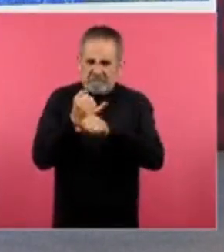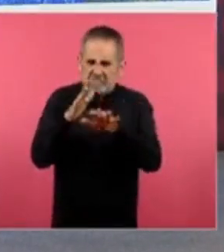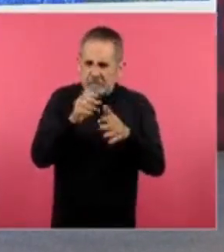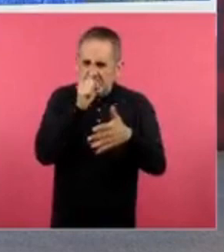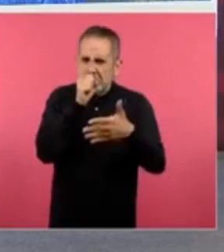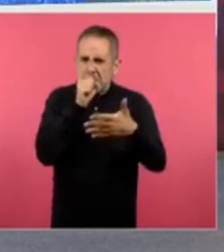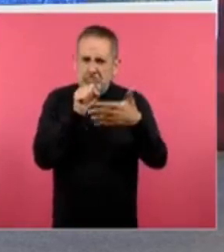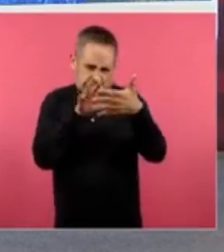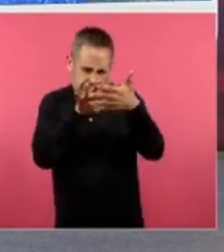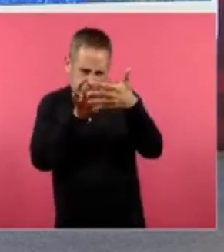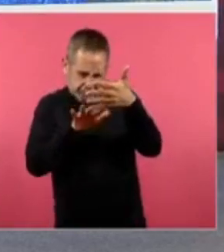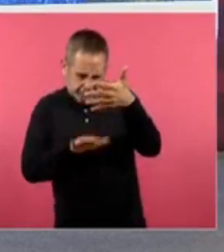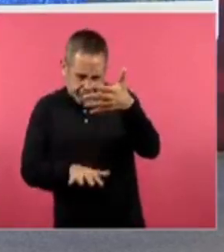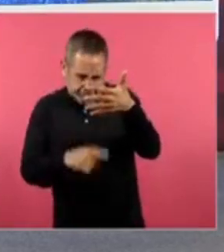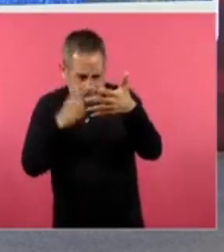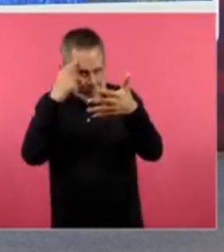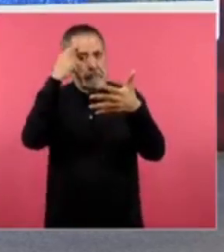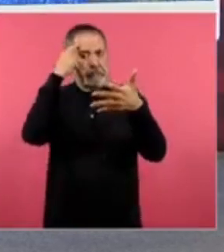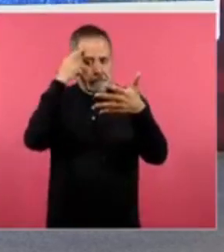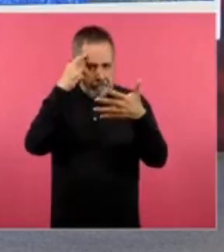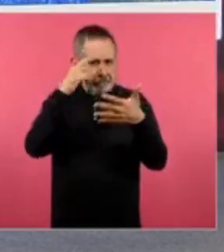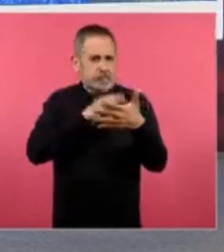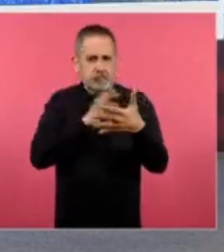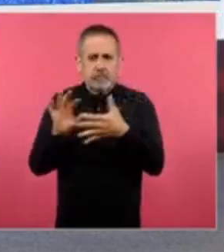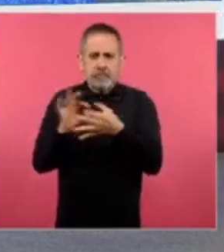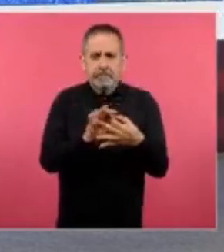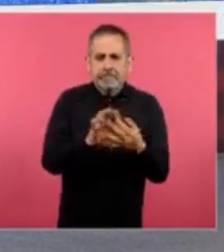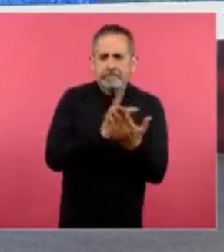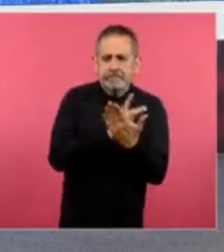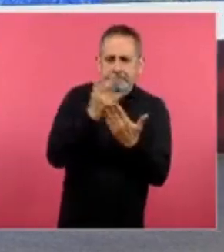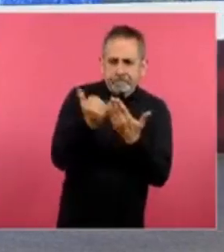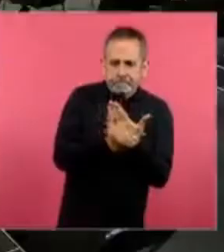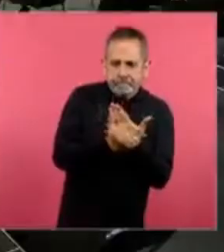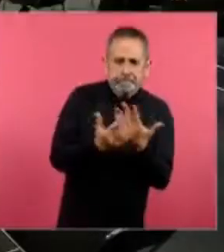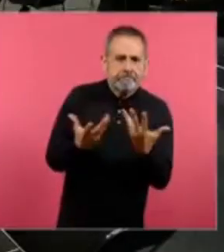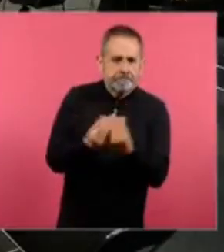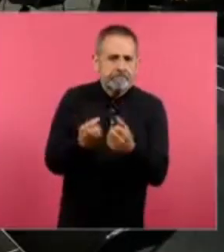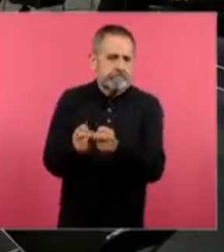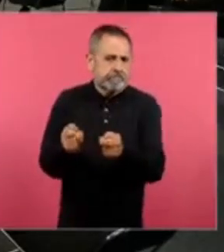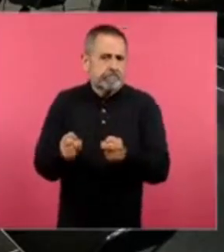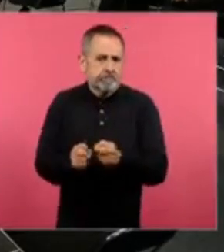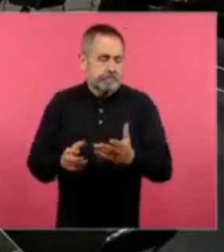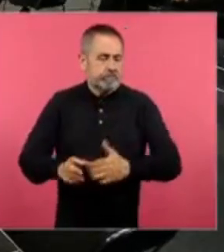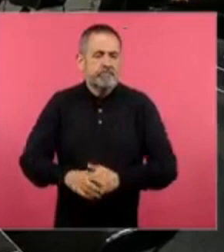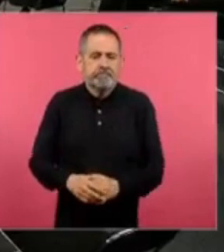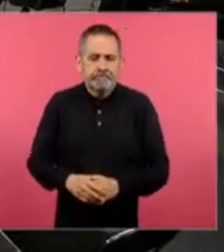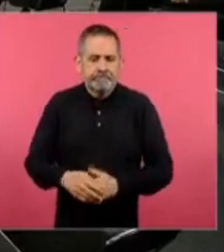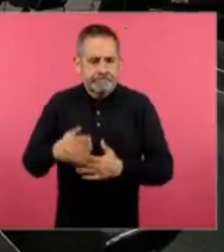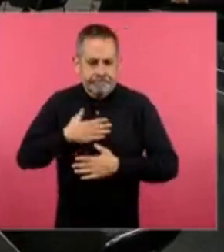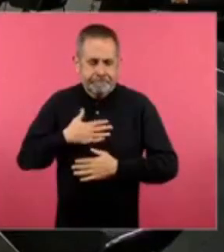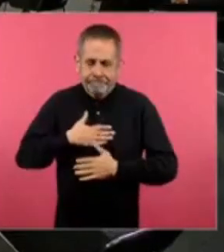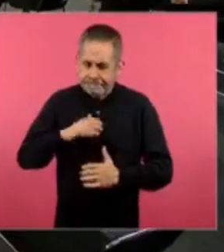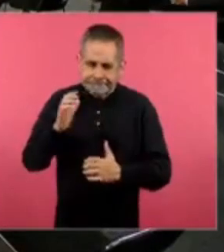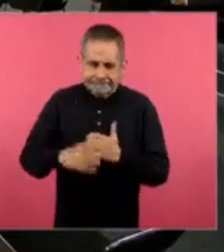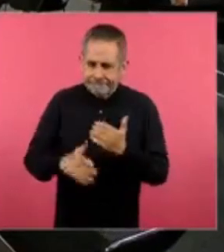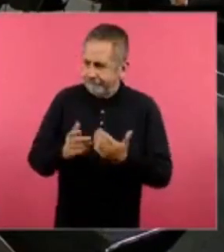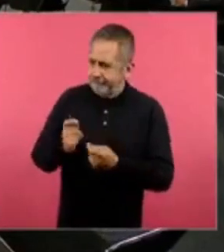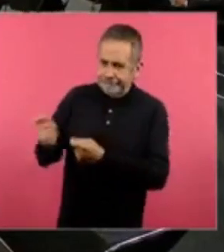igual desarrollar los proyectos de que estemos trabajando dentro del aula. Y hasta aquí, termino,